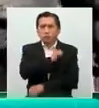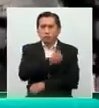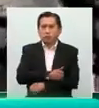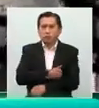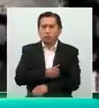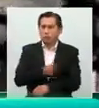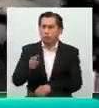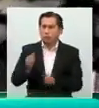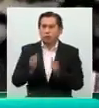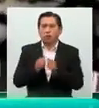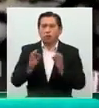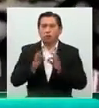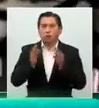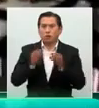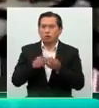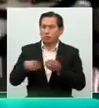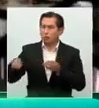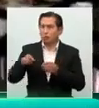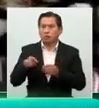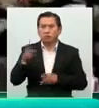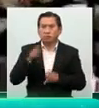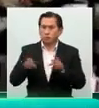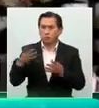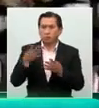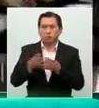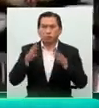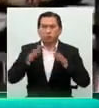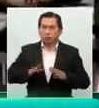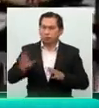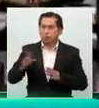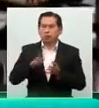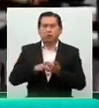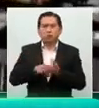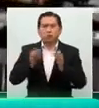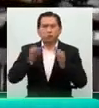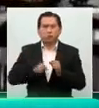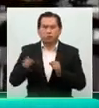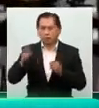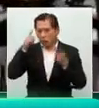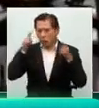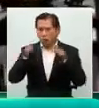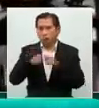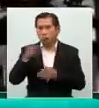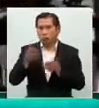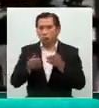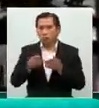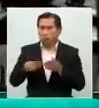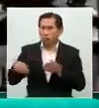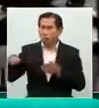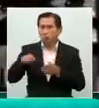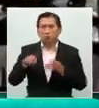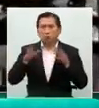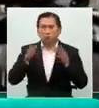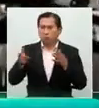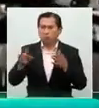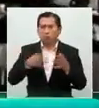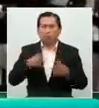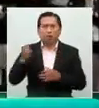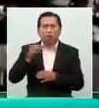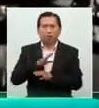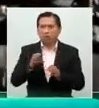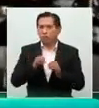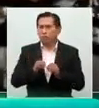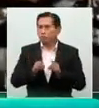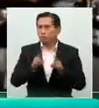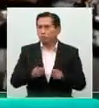con la familia, quizá con las reclusas también para poder apaciguar las calmas y para poder llevar a un acuerdo posiblemente para que ellos dejen este tipo de